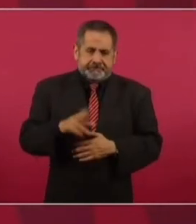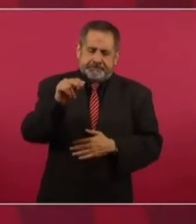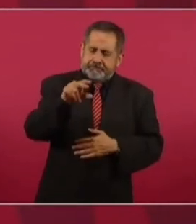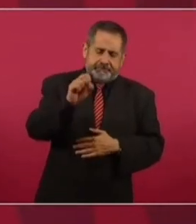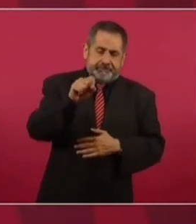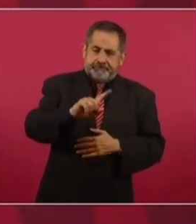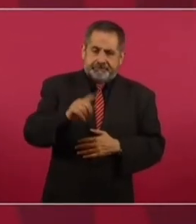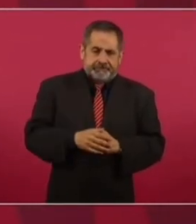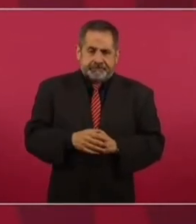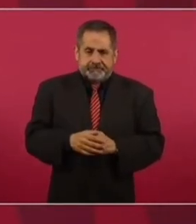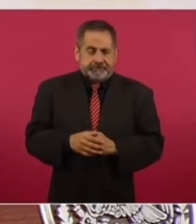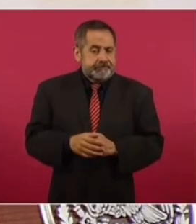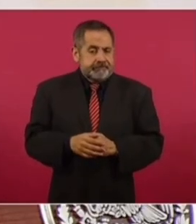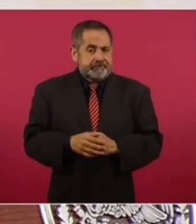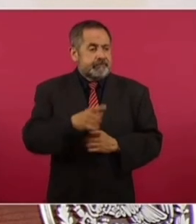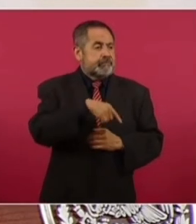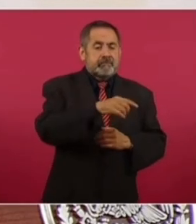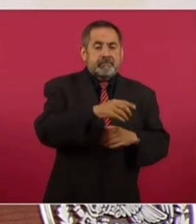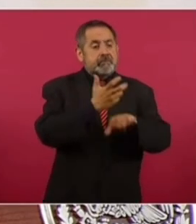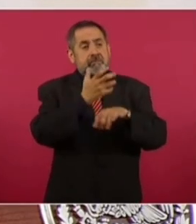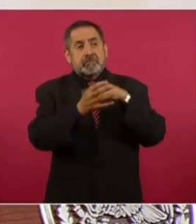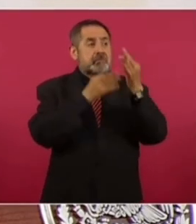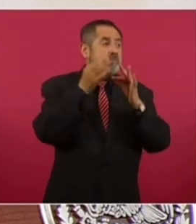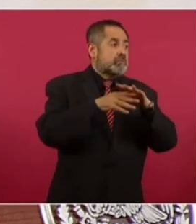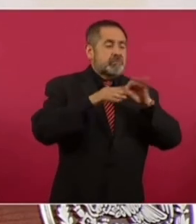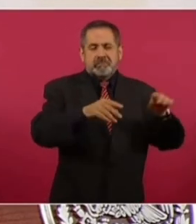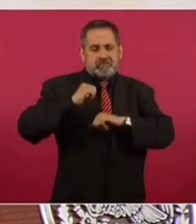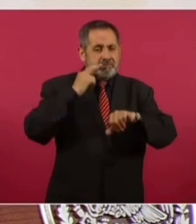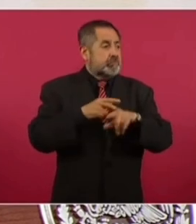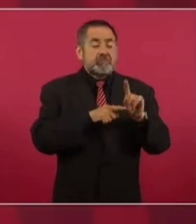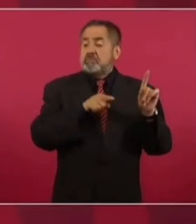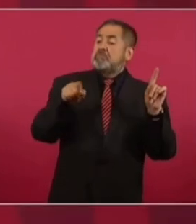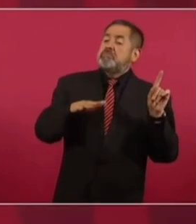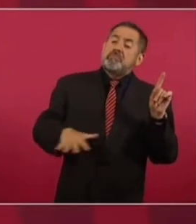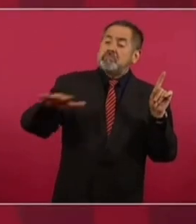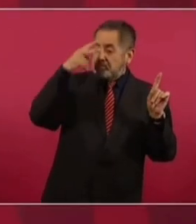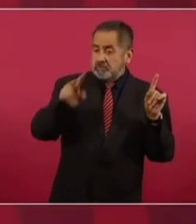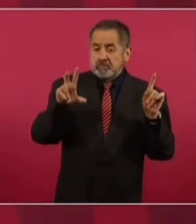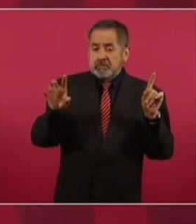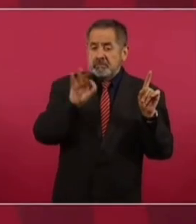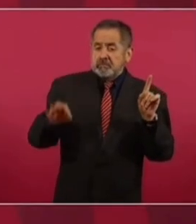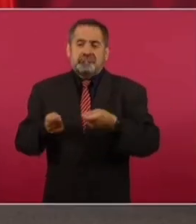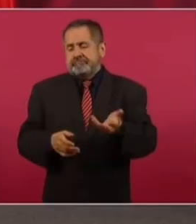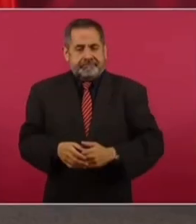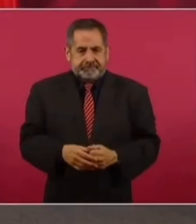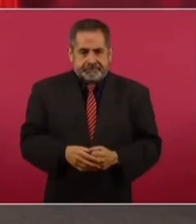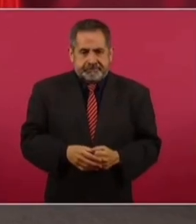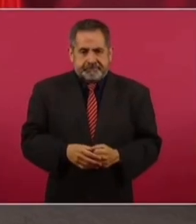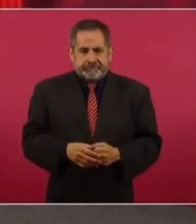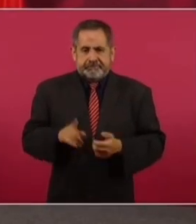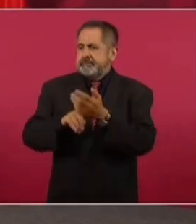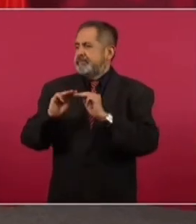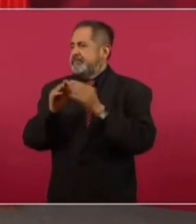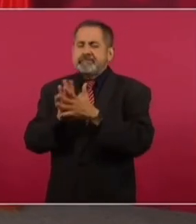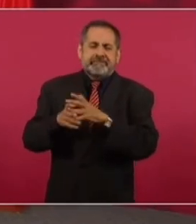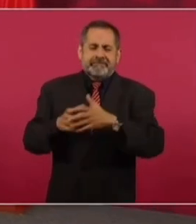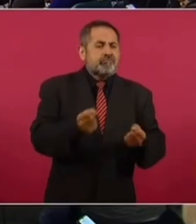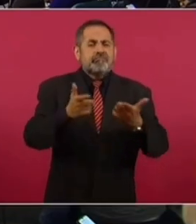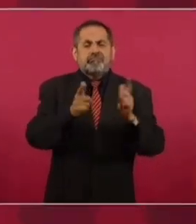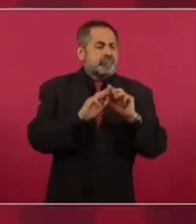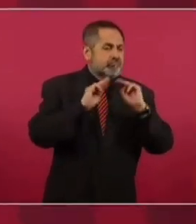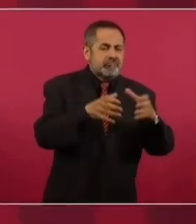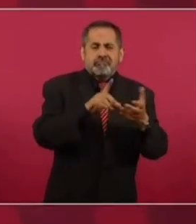dicen los de las agencias estadounidenses, de que el 30% del territorio está dominado por el crimen organizado en México, ¿no es